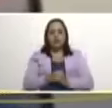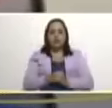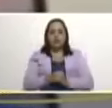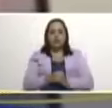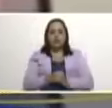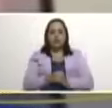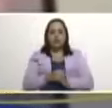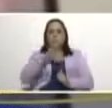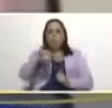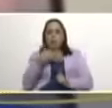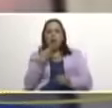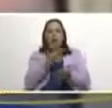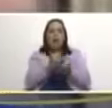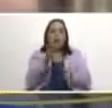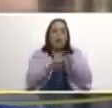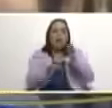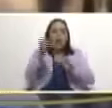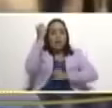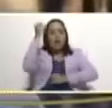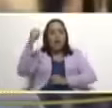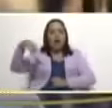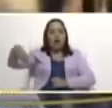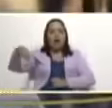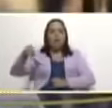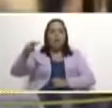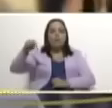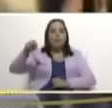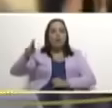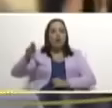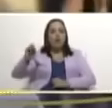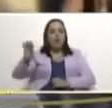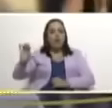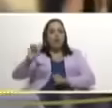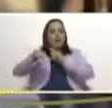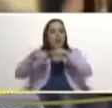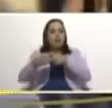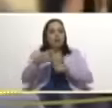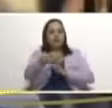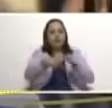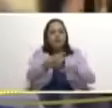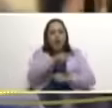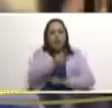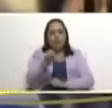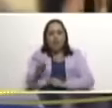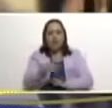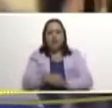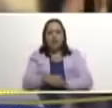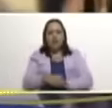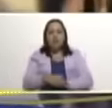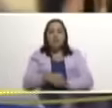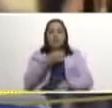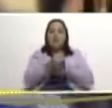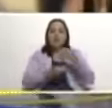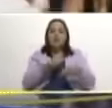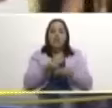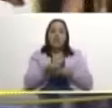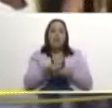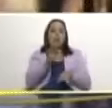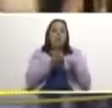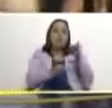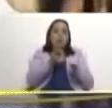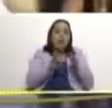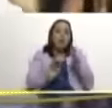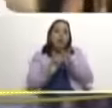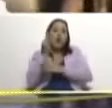para justificar la doctrina Monroe, y luego en el siglo XX para justificar la fundación de la OEA,